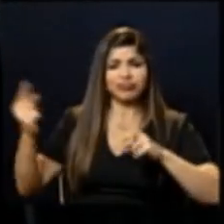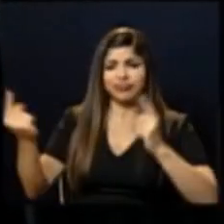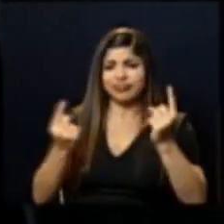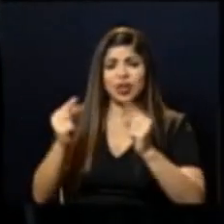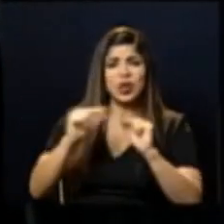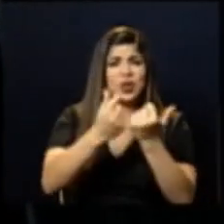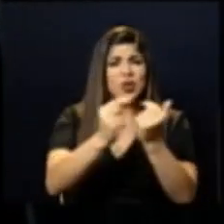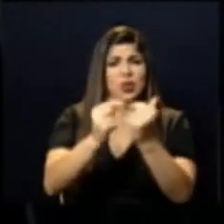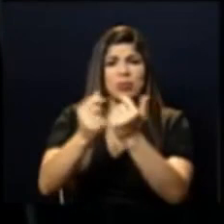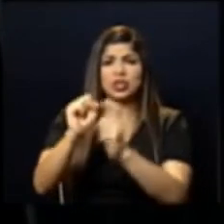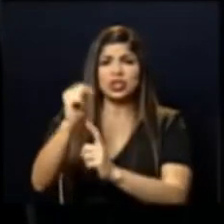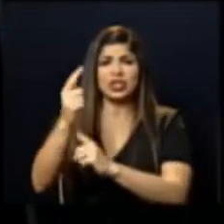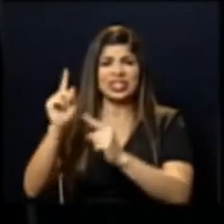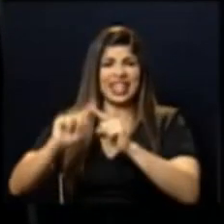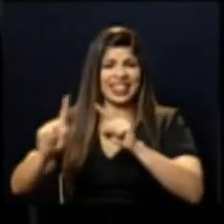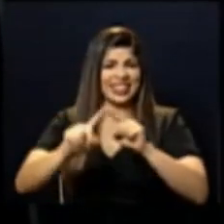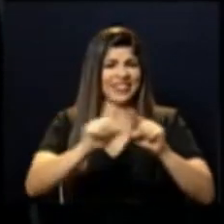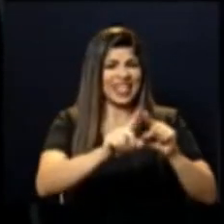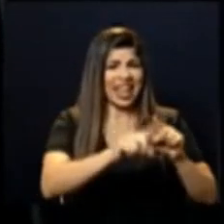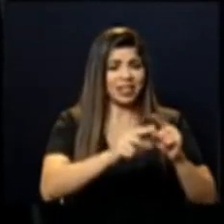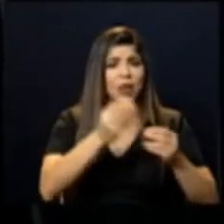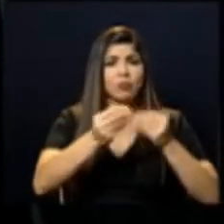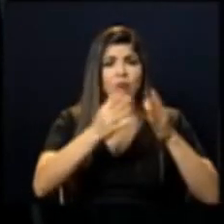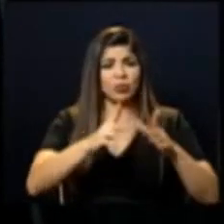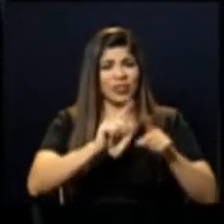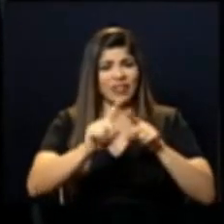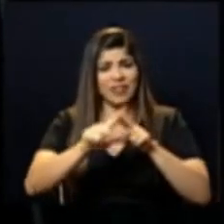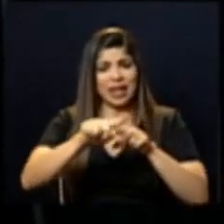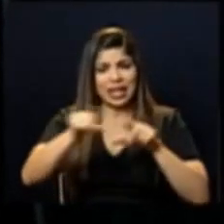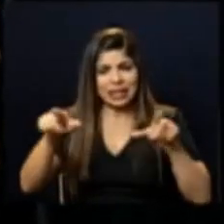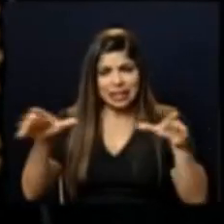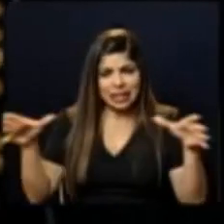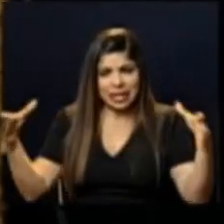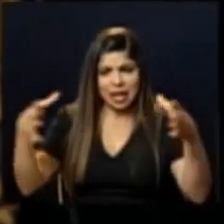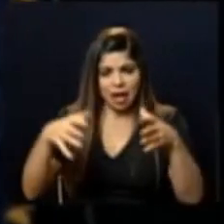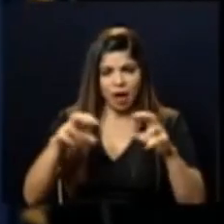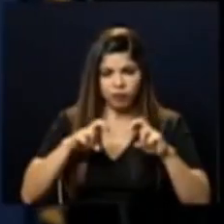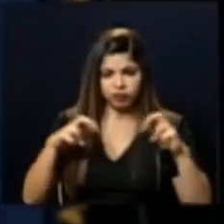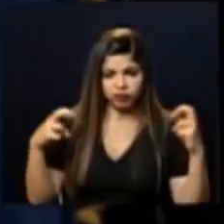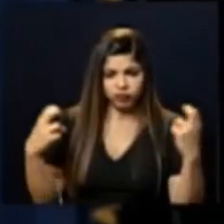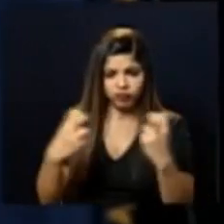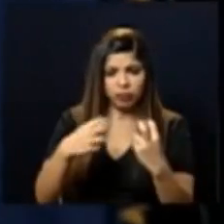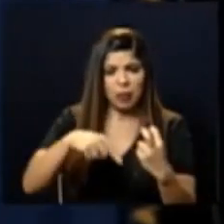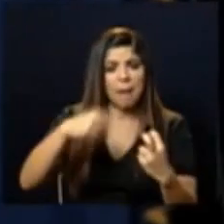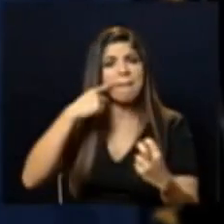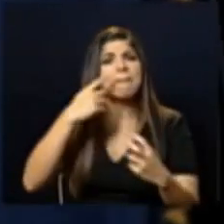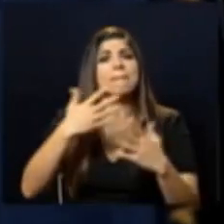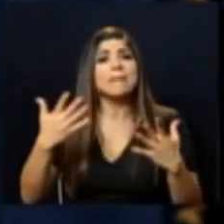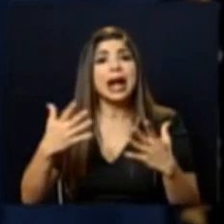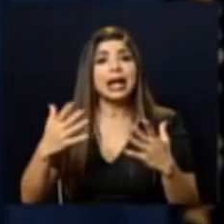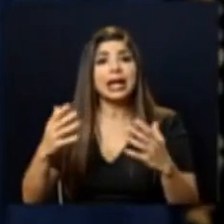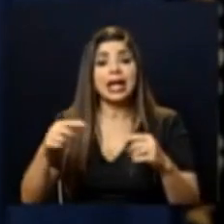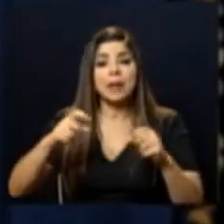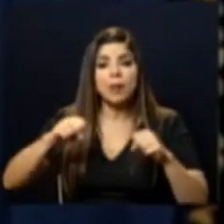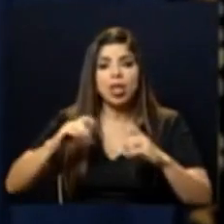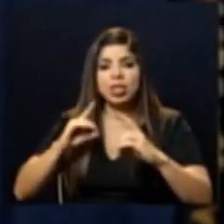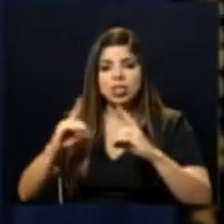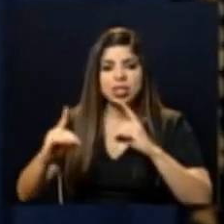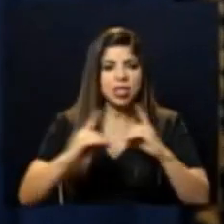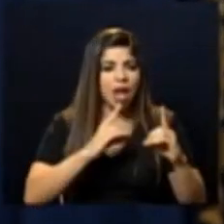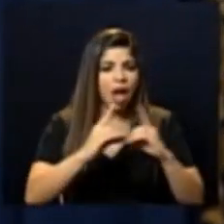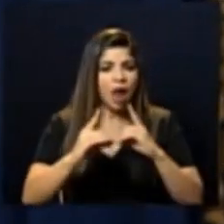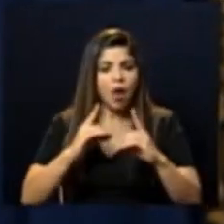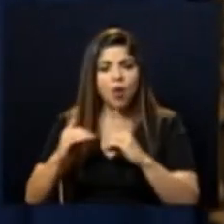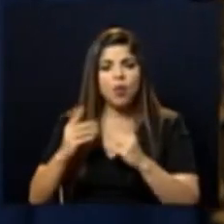diferentes sectores sociales y productivos. Será un espacio para que los sectores dialoguen sobre